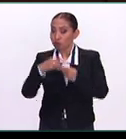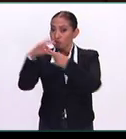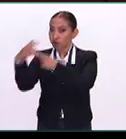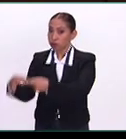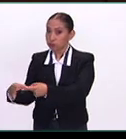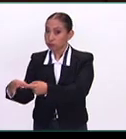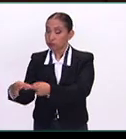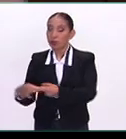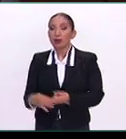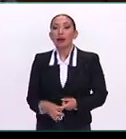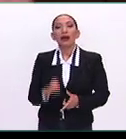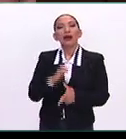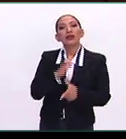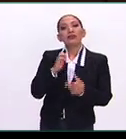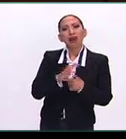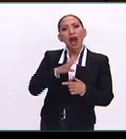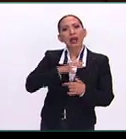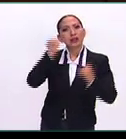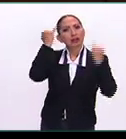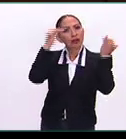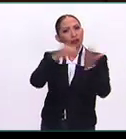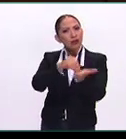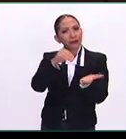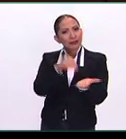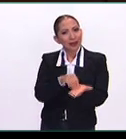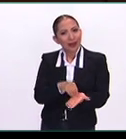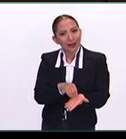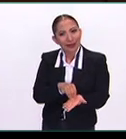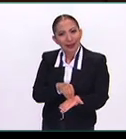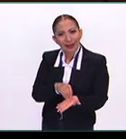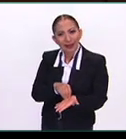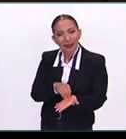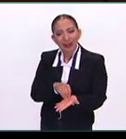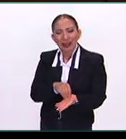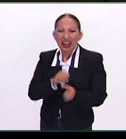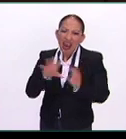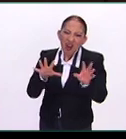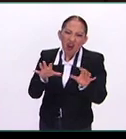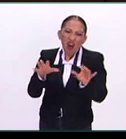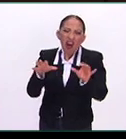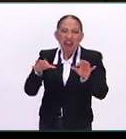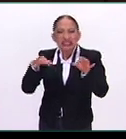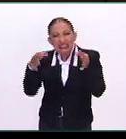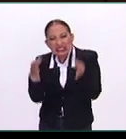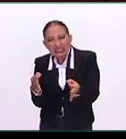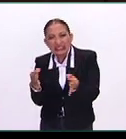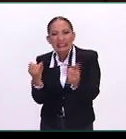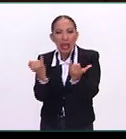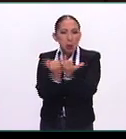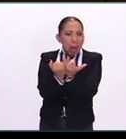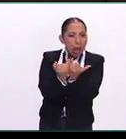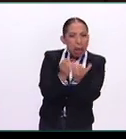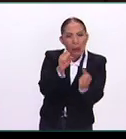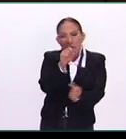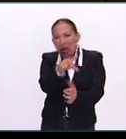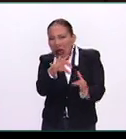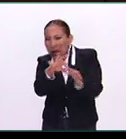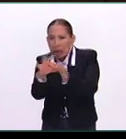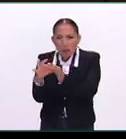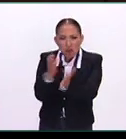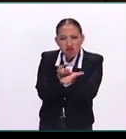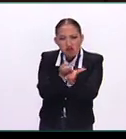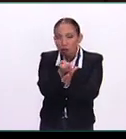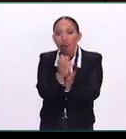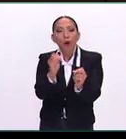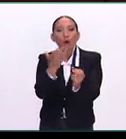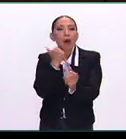así, claro, subsisten ideas. Claro, ya no ese pensamiento articulado, porque